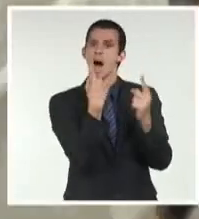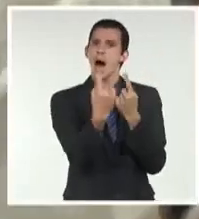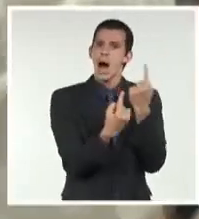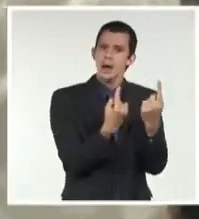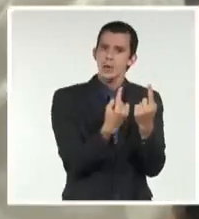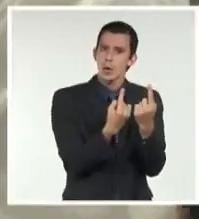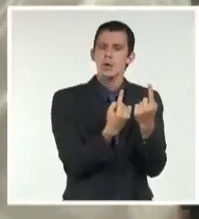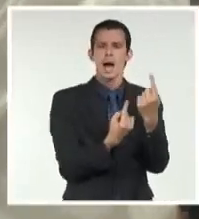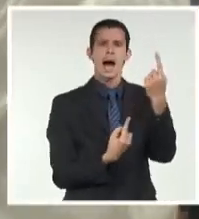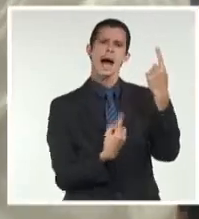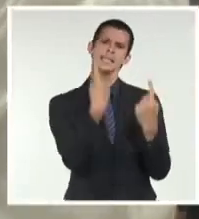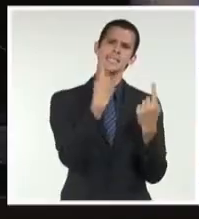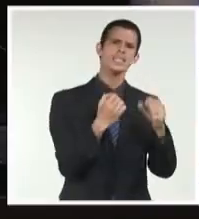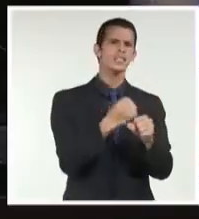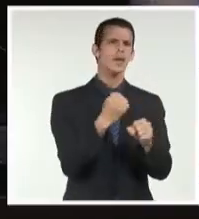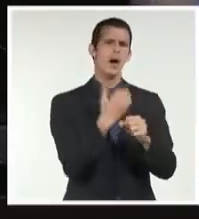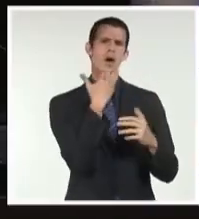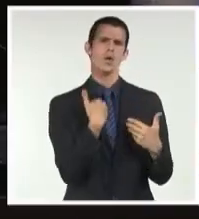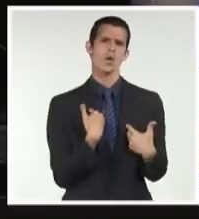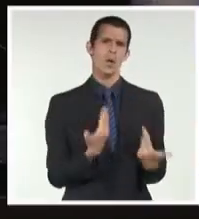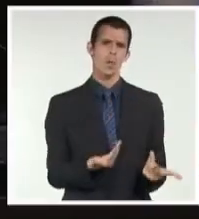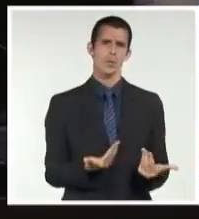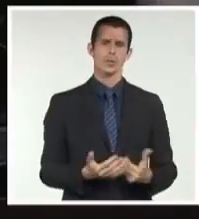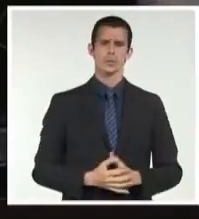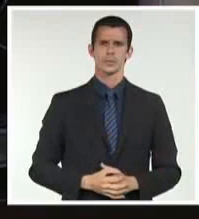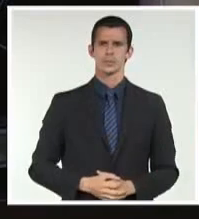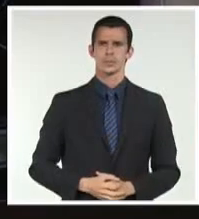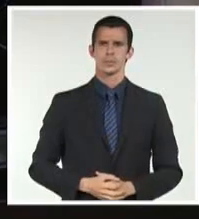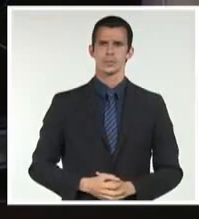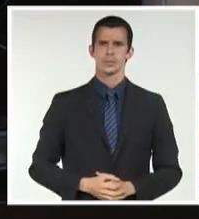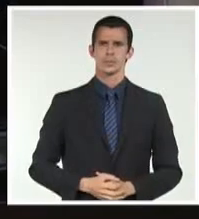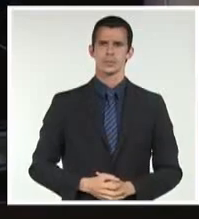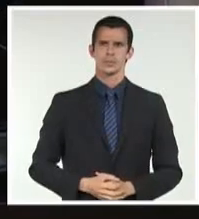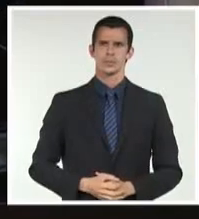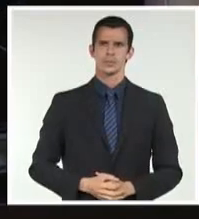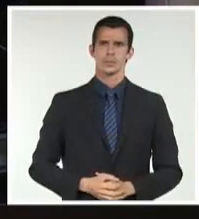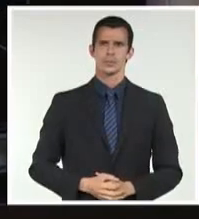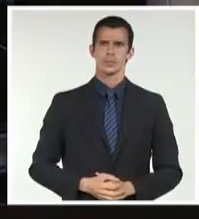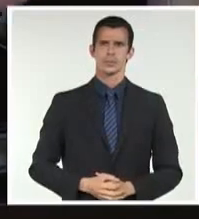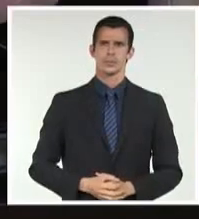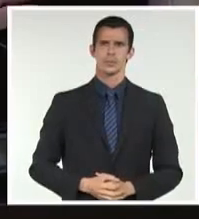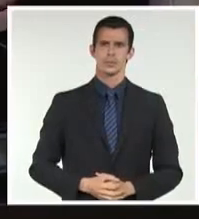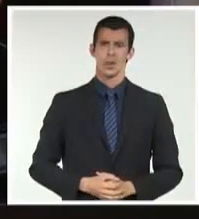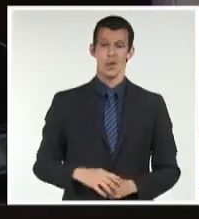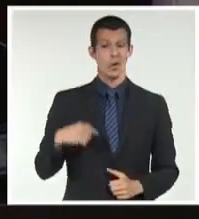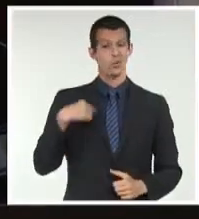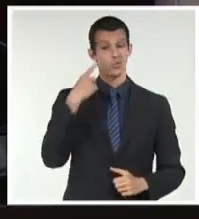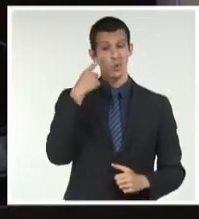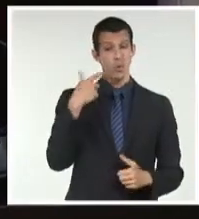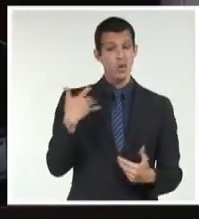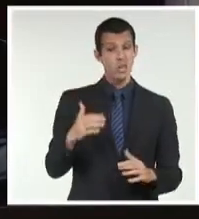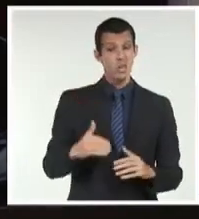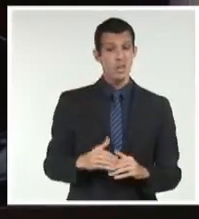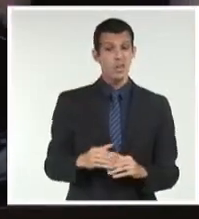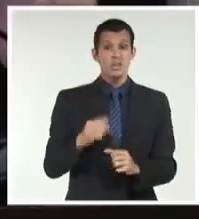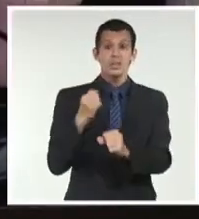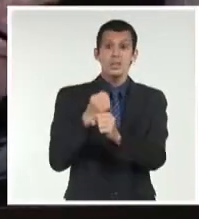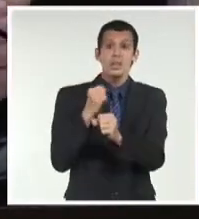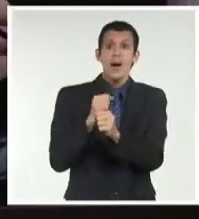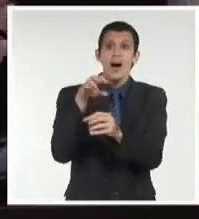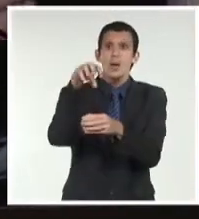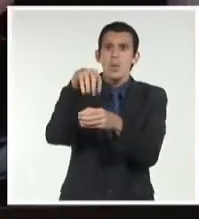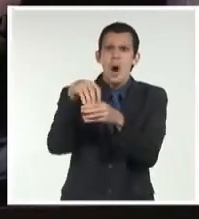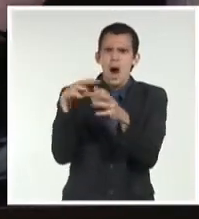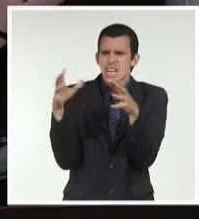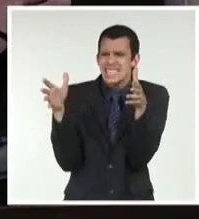mantenimientos planificados. Como trabajan en ocasiones en recintos muy apretados, hay veces que la gente te dice, no, ¿por qué